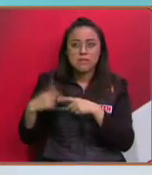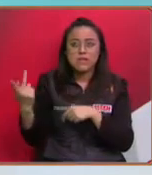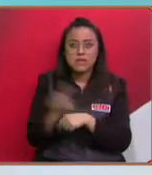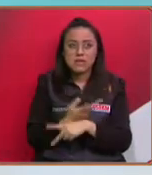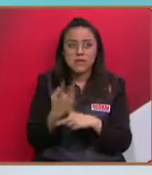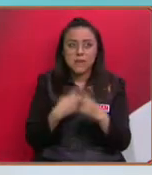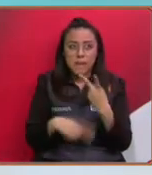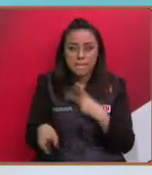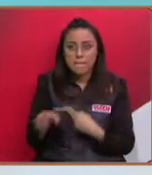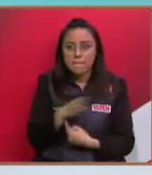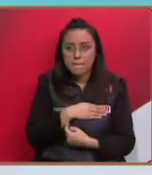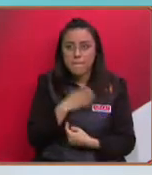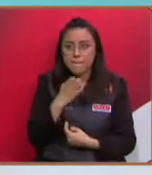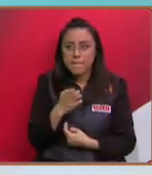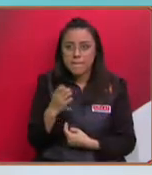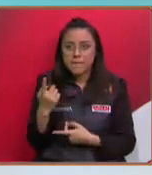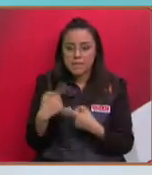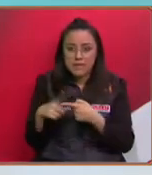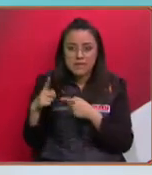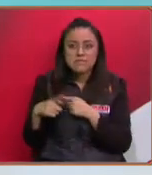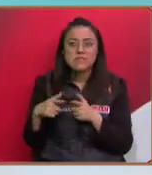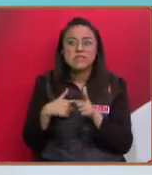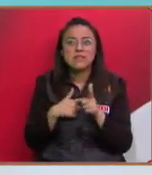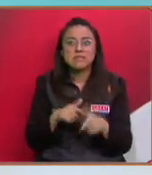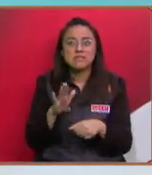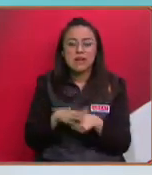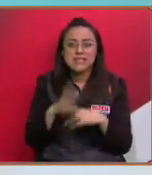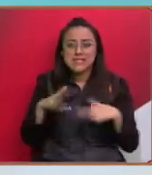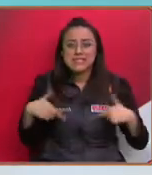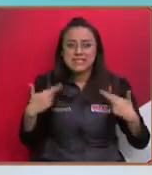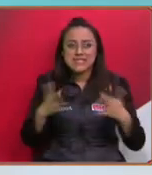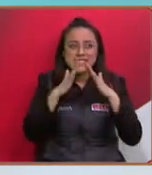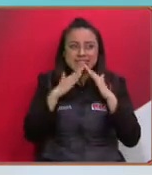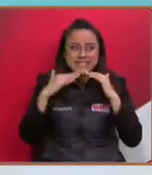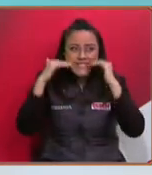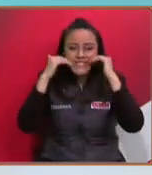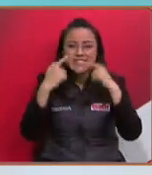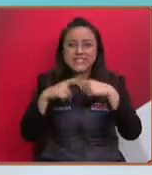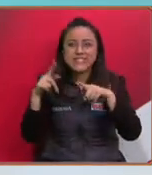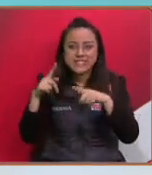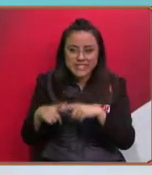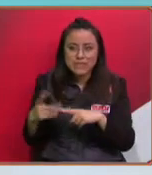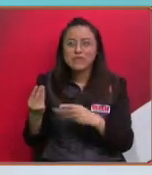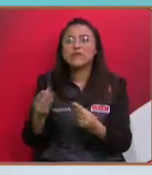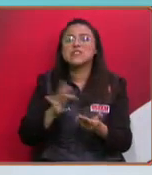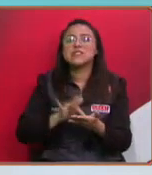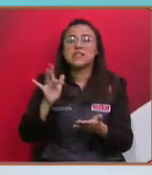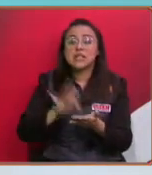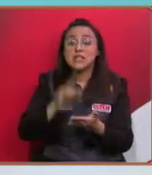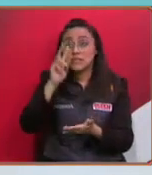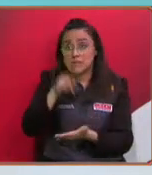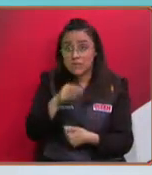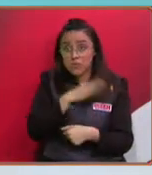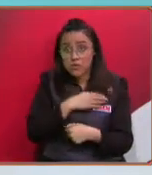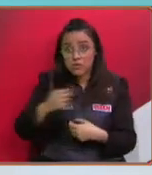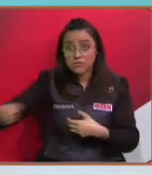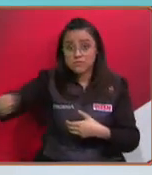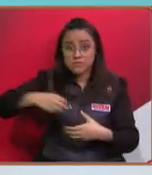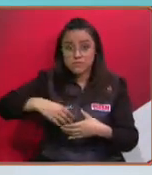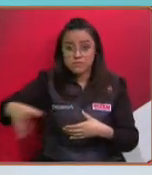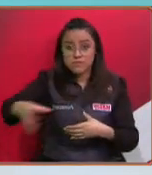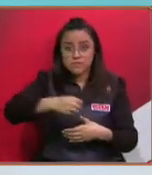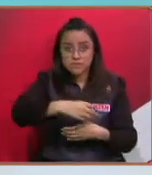sumar a esta causa y también pues seguir regalando más sonrisas. Perfecto, pues muchísimas gracias. De verdad, qué padre que hagan estas colectas.